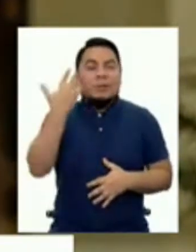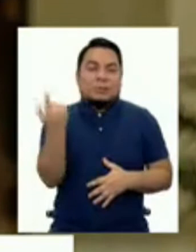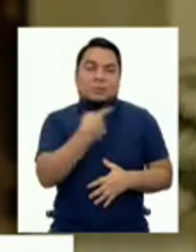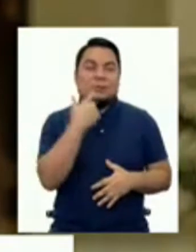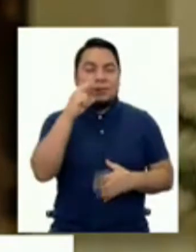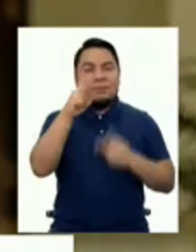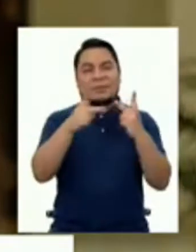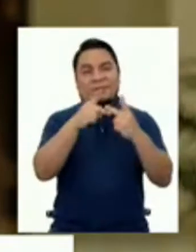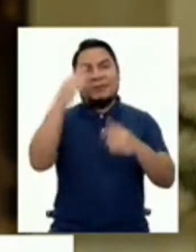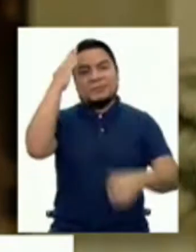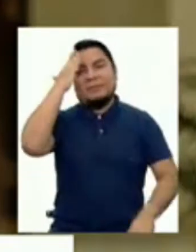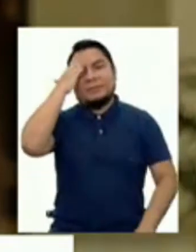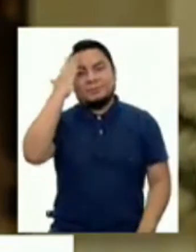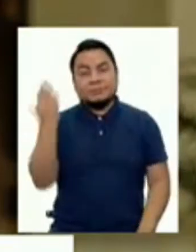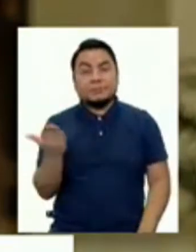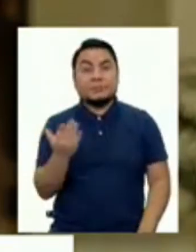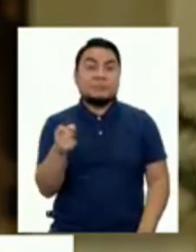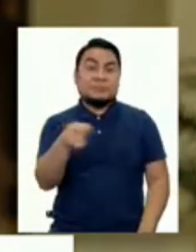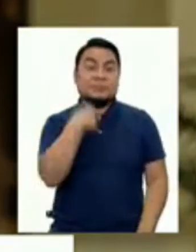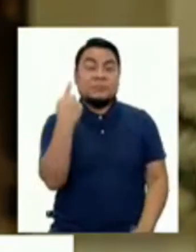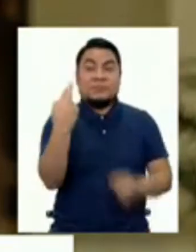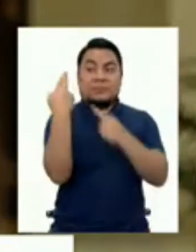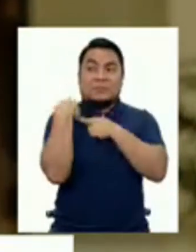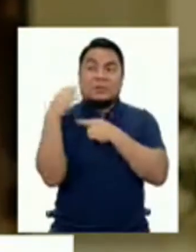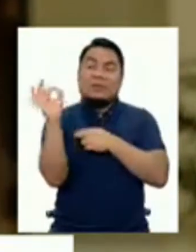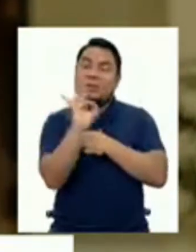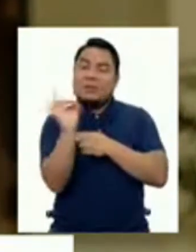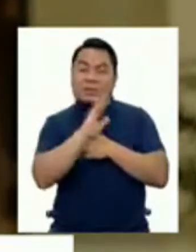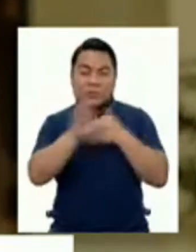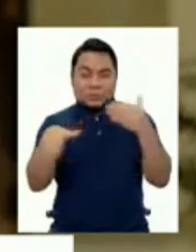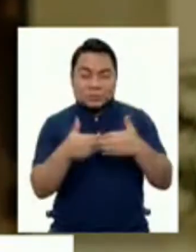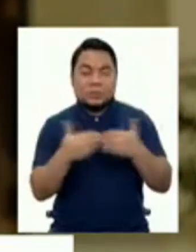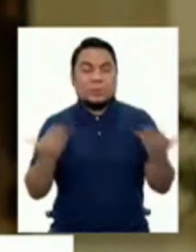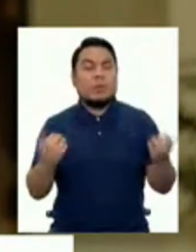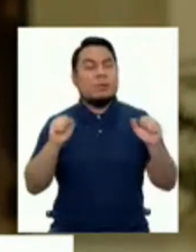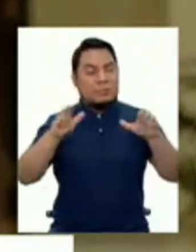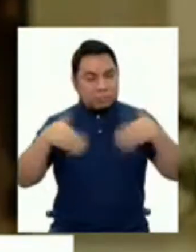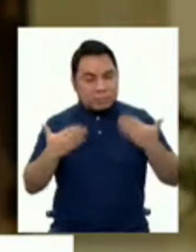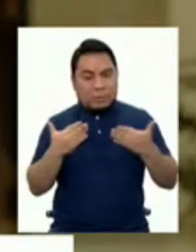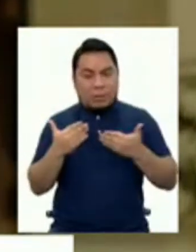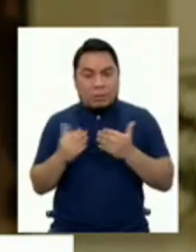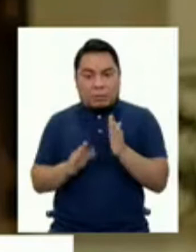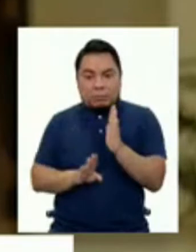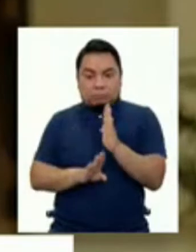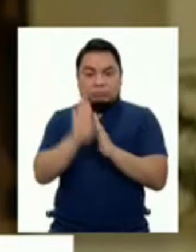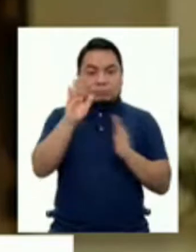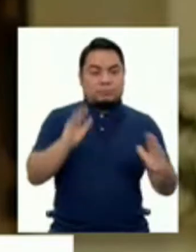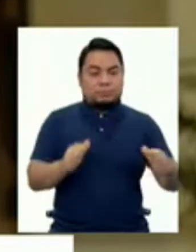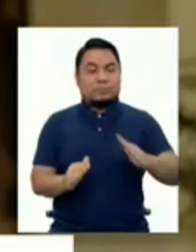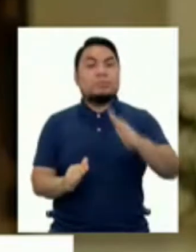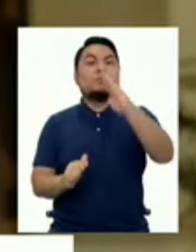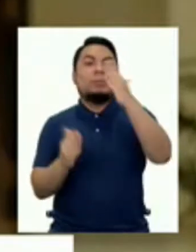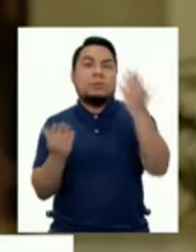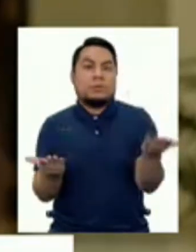conscientes que si no somos responsables todos, puede haber un rebrote.